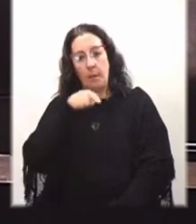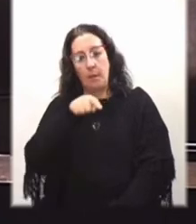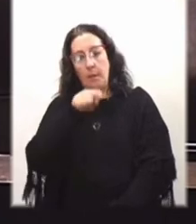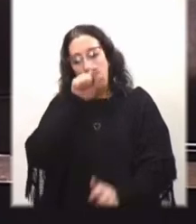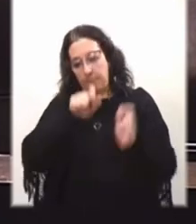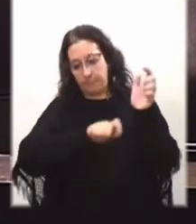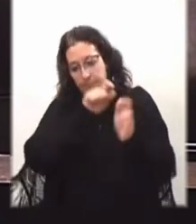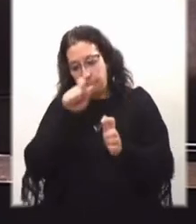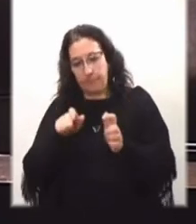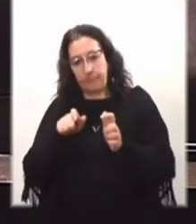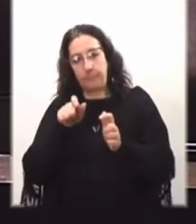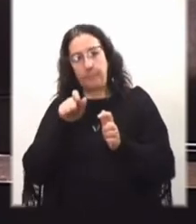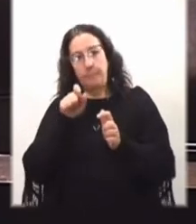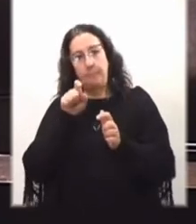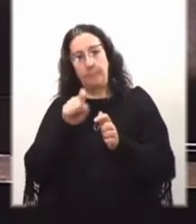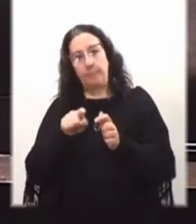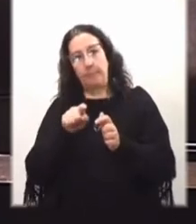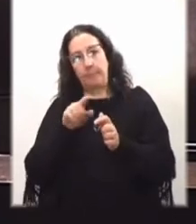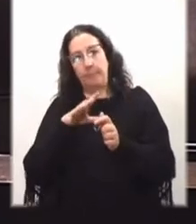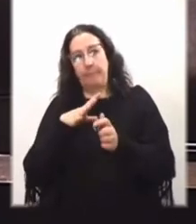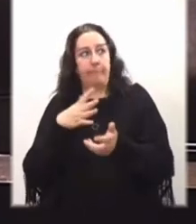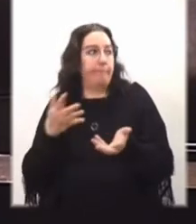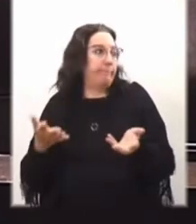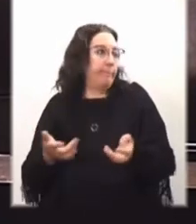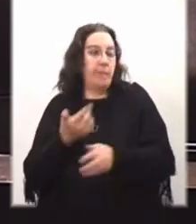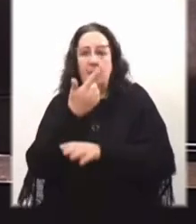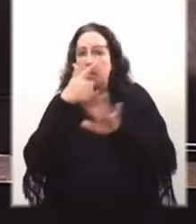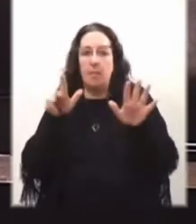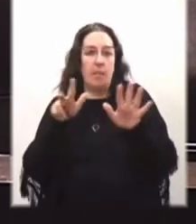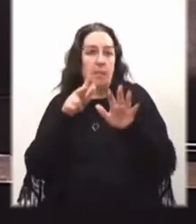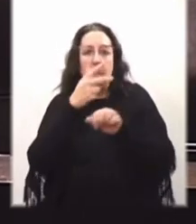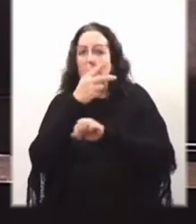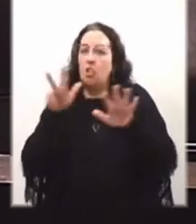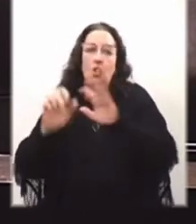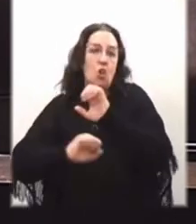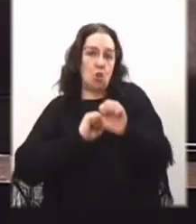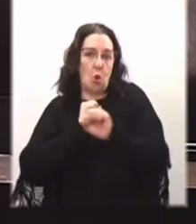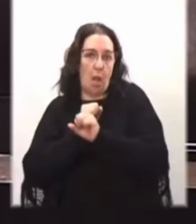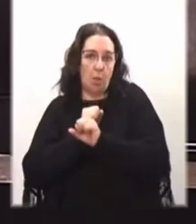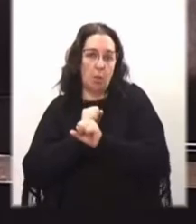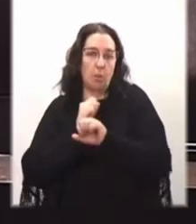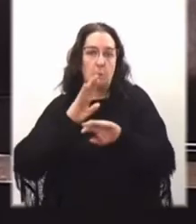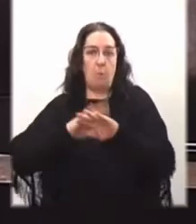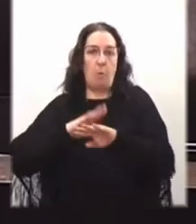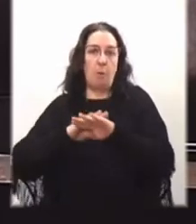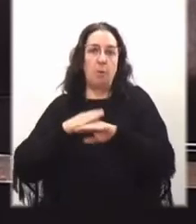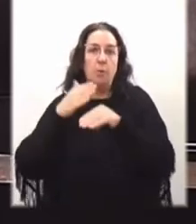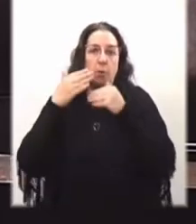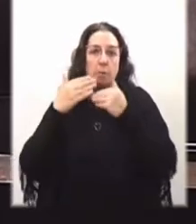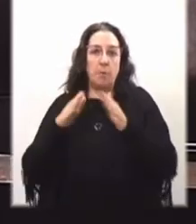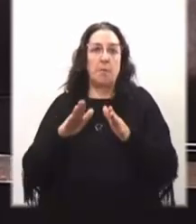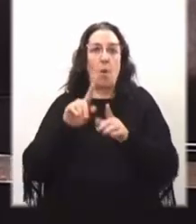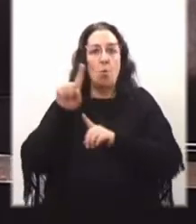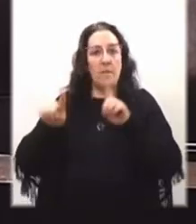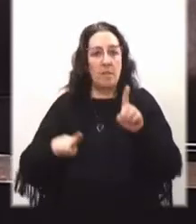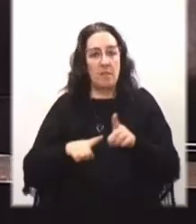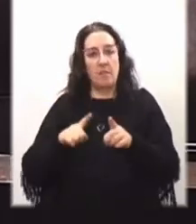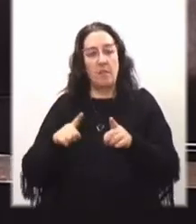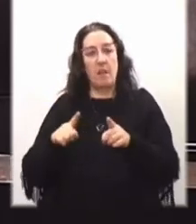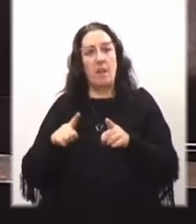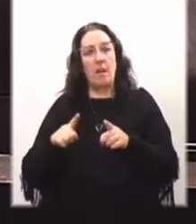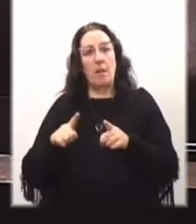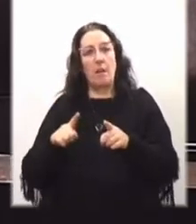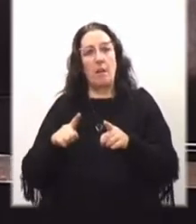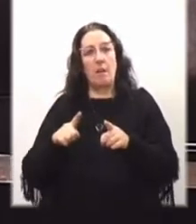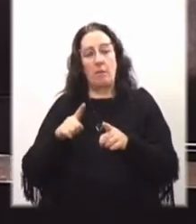esa barra que tendría 17 años, 18 años en ese momento, cuando ingresa a la universidad efectivamente, es una de las